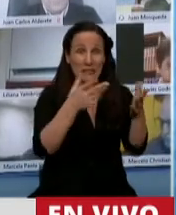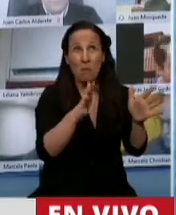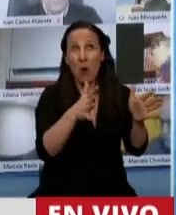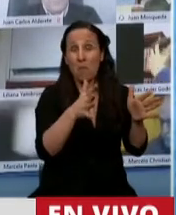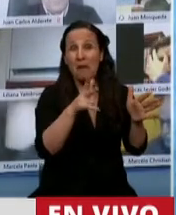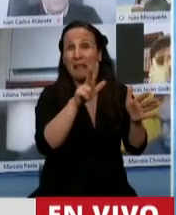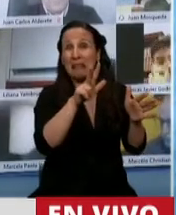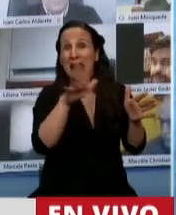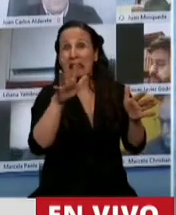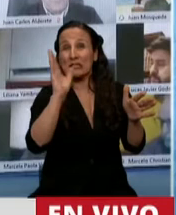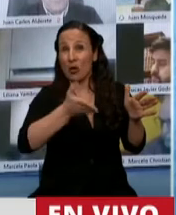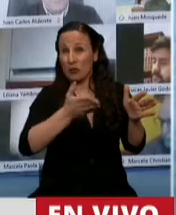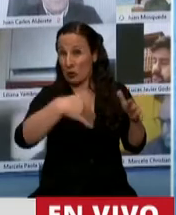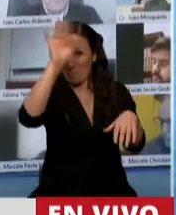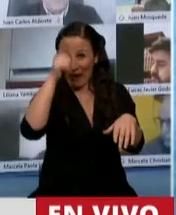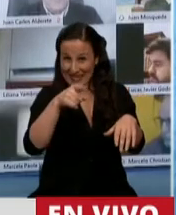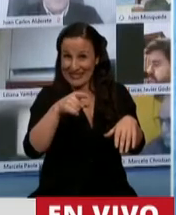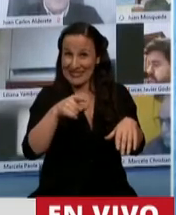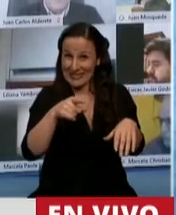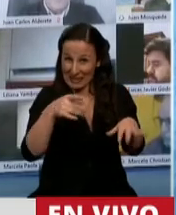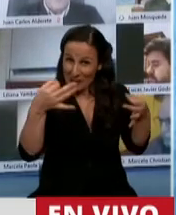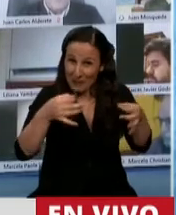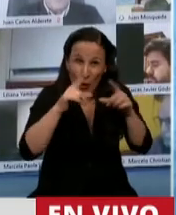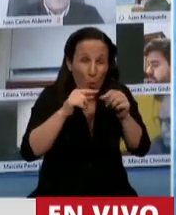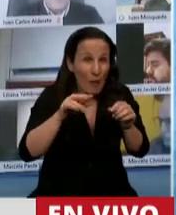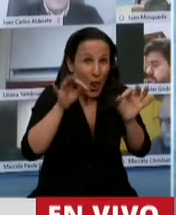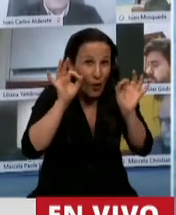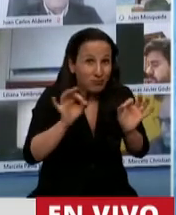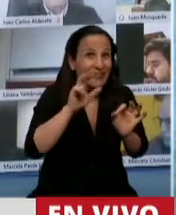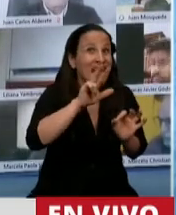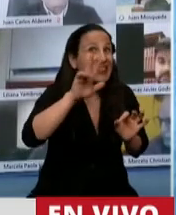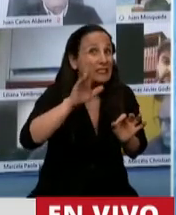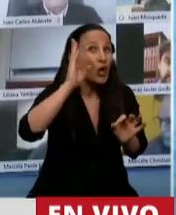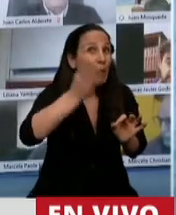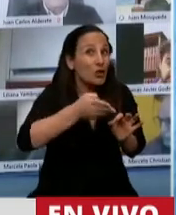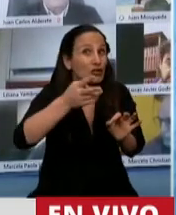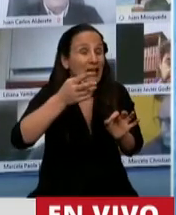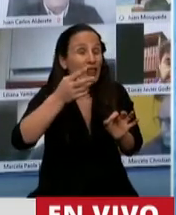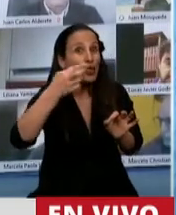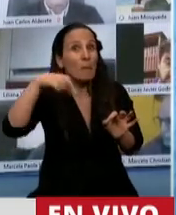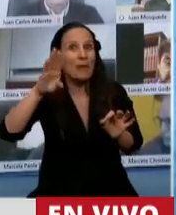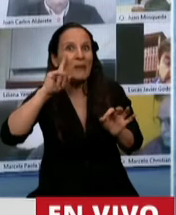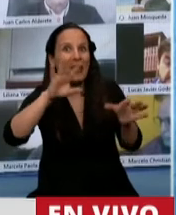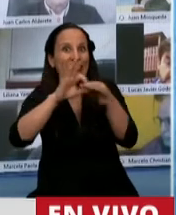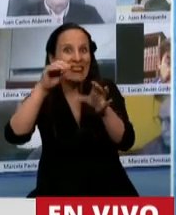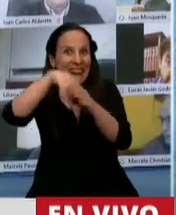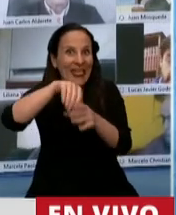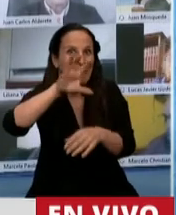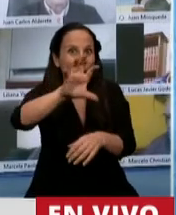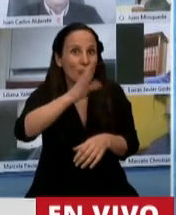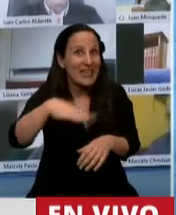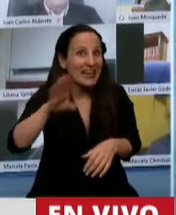más del 35%, escucharon bien, el 35% del Producto Bruto Provincial.